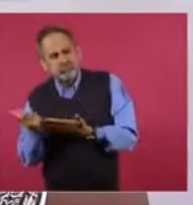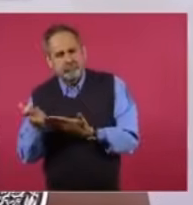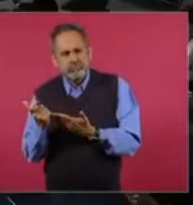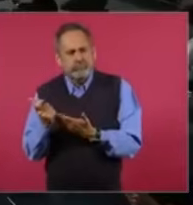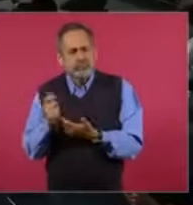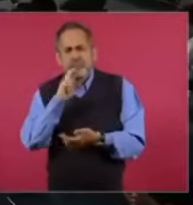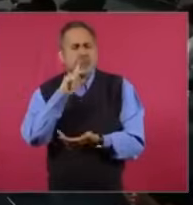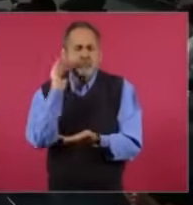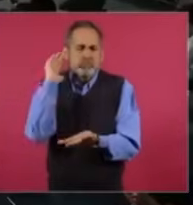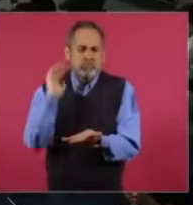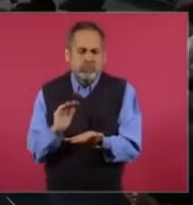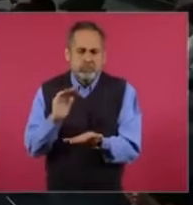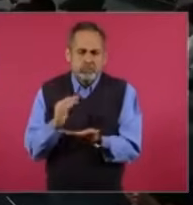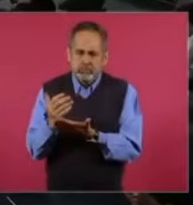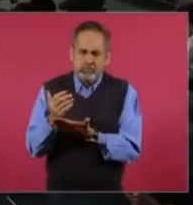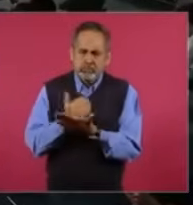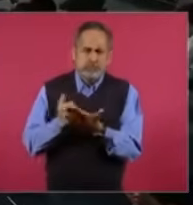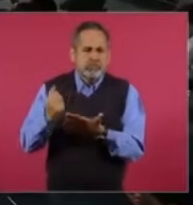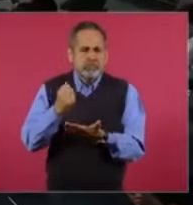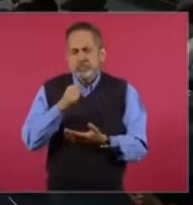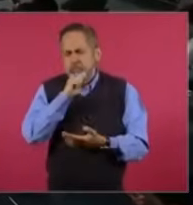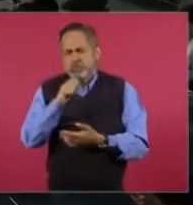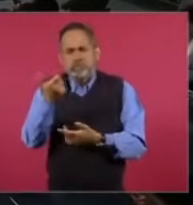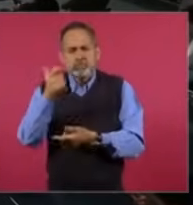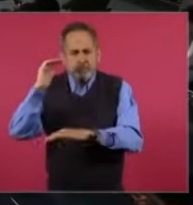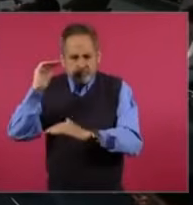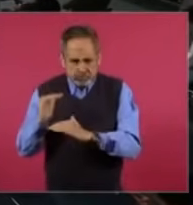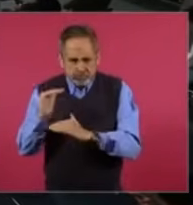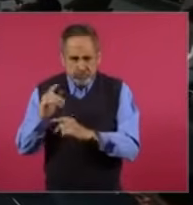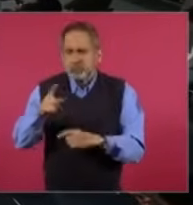los sueldos, los diputados, los senadores.